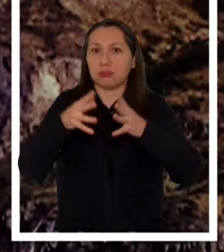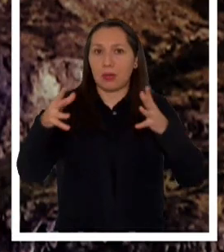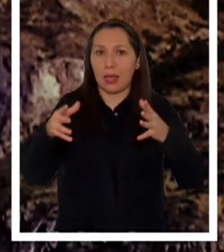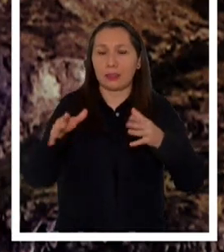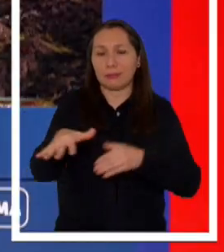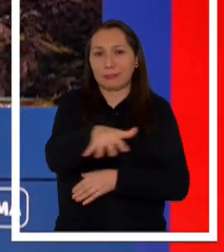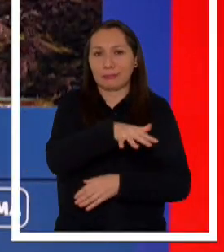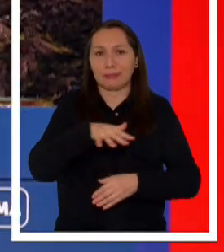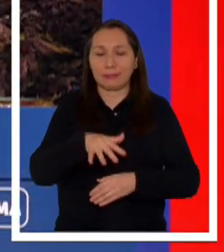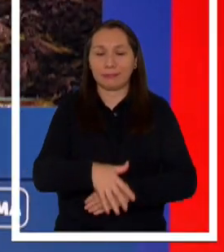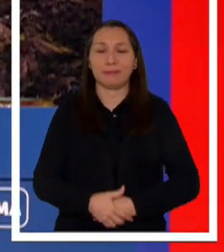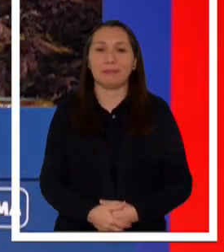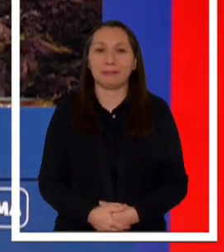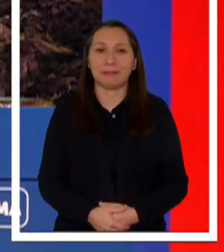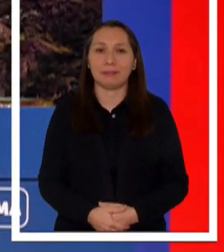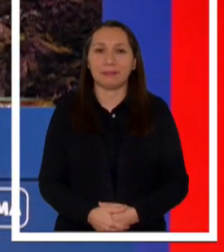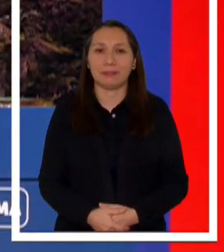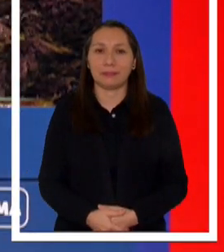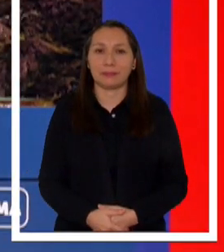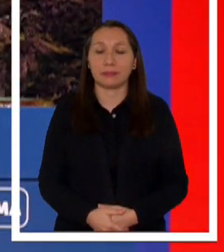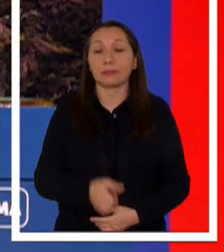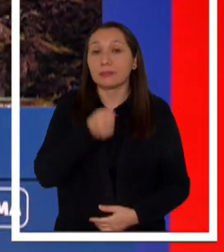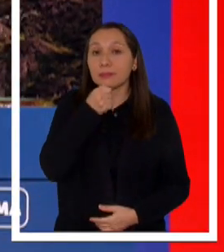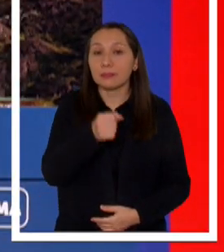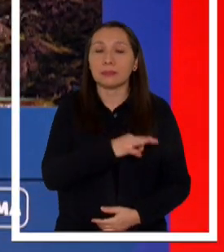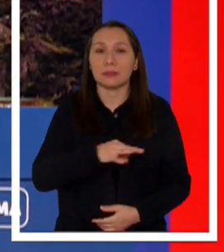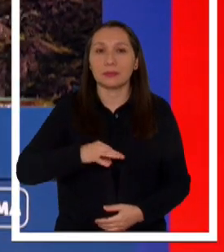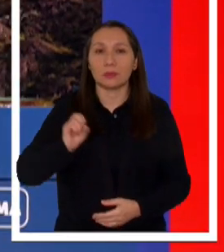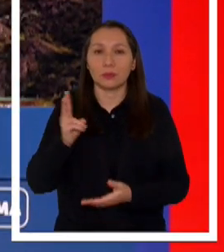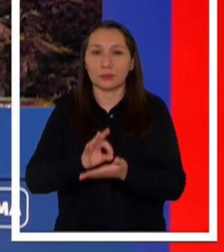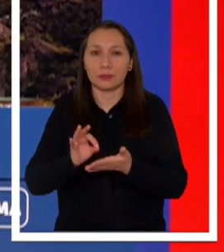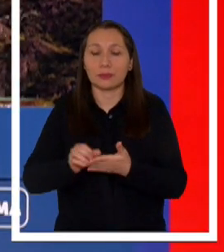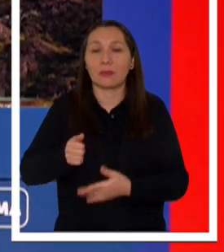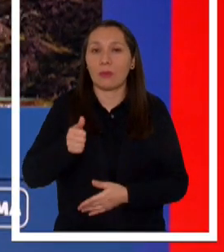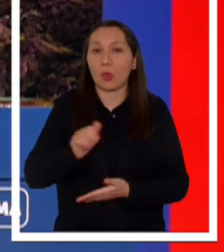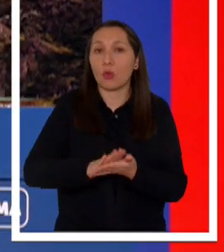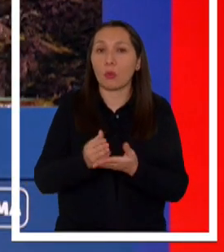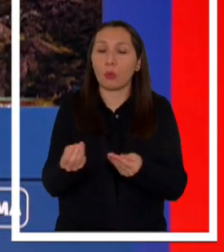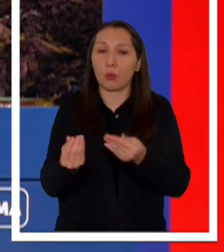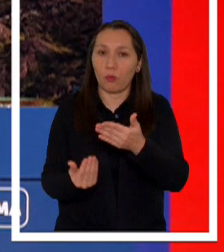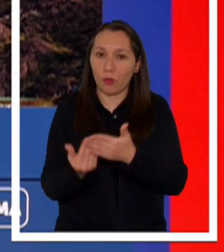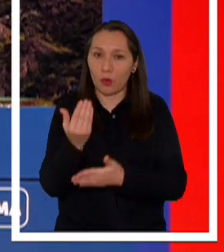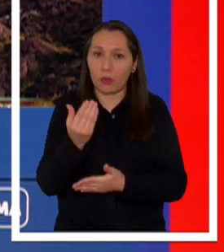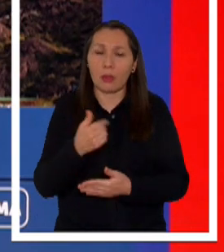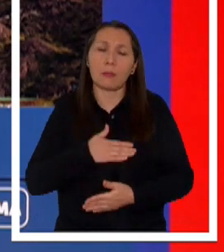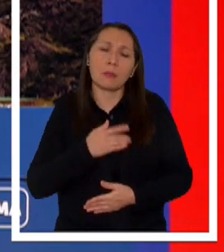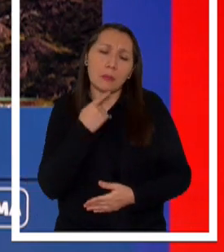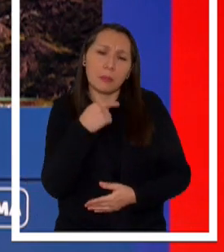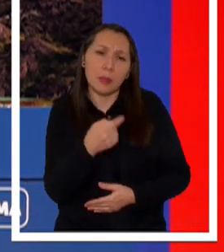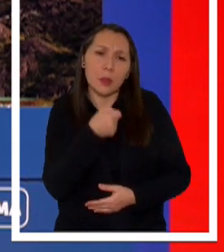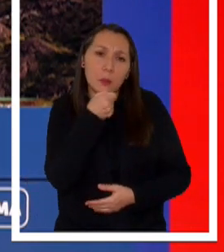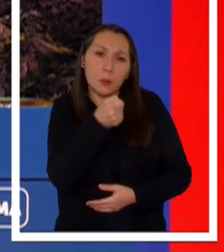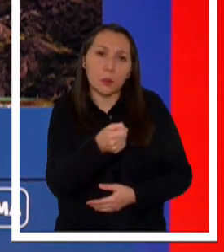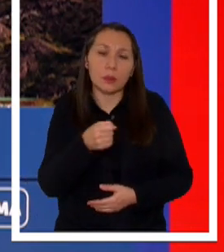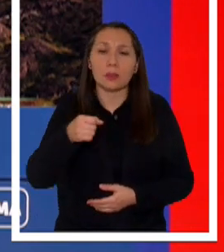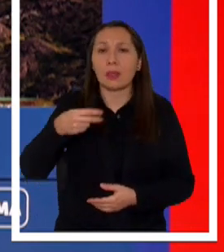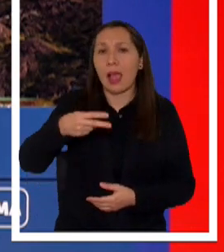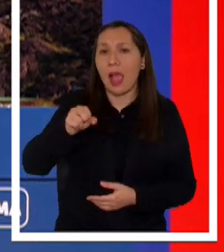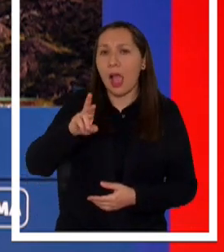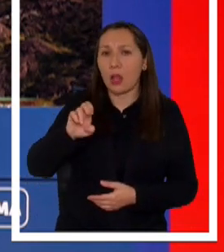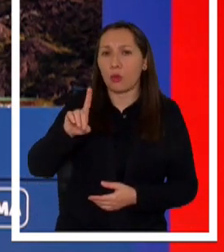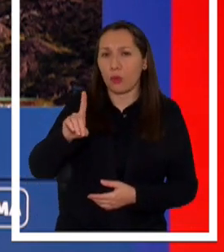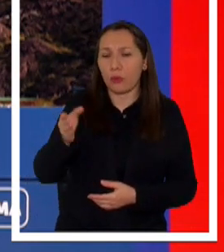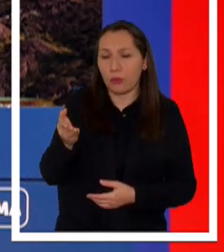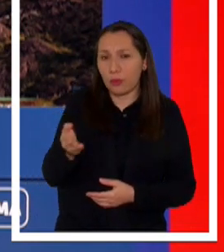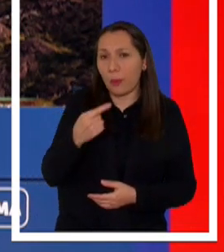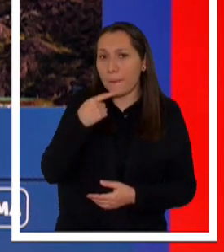evento ministro subsecretaria director cómo está Muy buenos días mi consulta es para Harold my Nichols